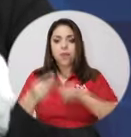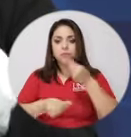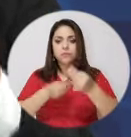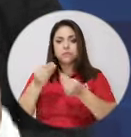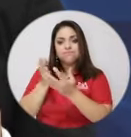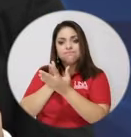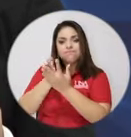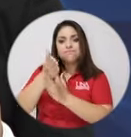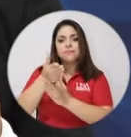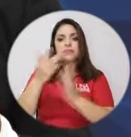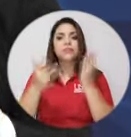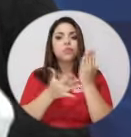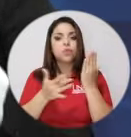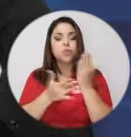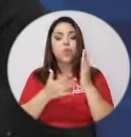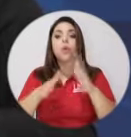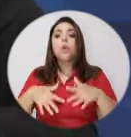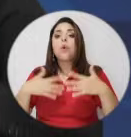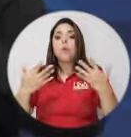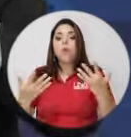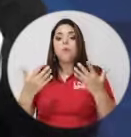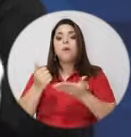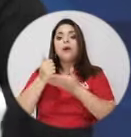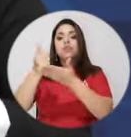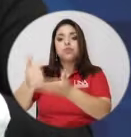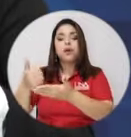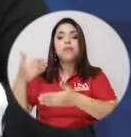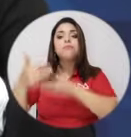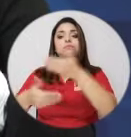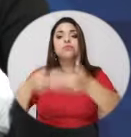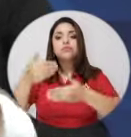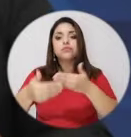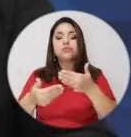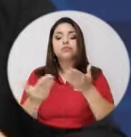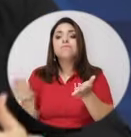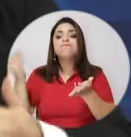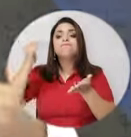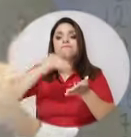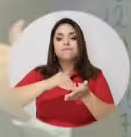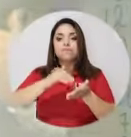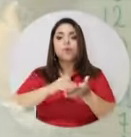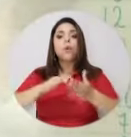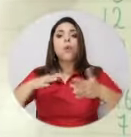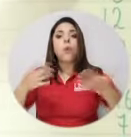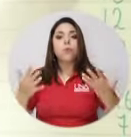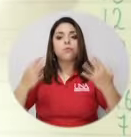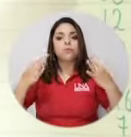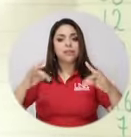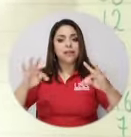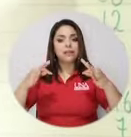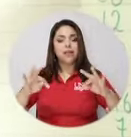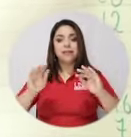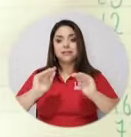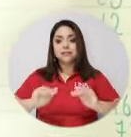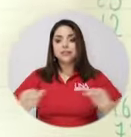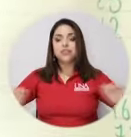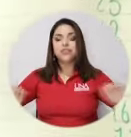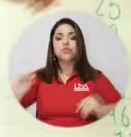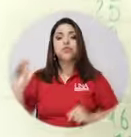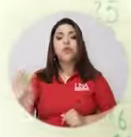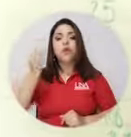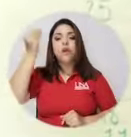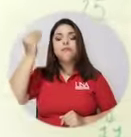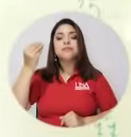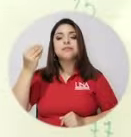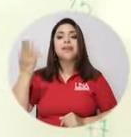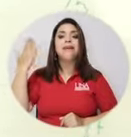tipo de prácticas que vamos a privilegiar, cómo vamos a hacer la mediación tecnológica, cómo vamos a dar ese proceso de recuperación, cómo vamos